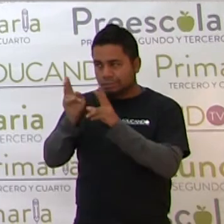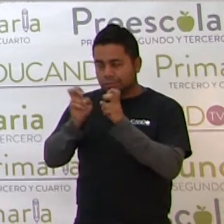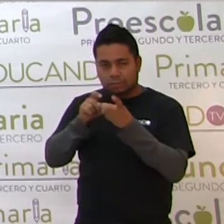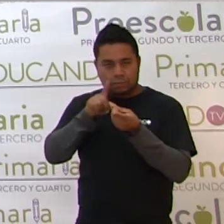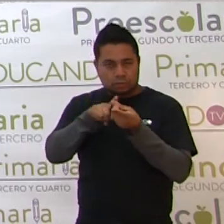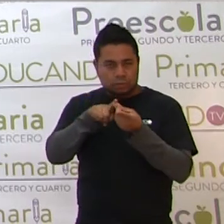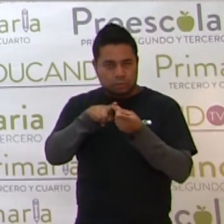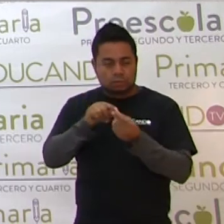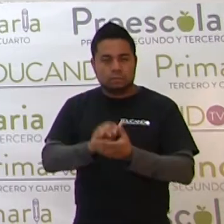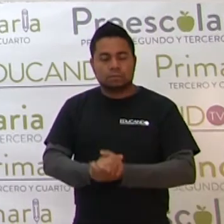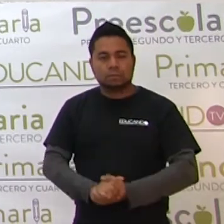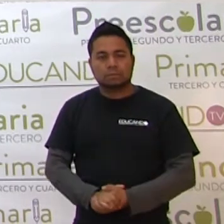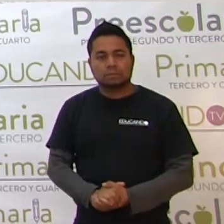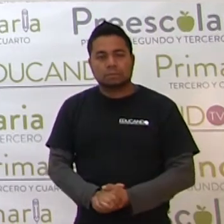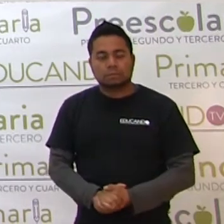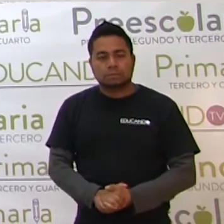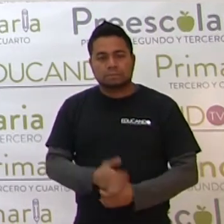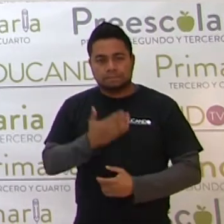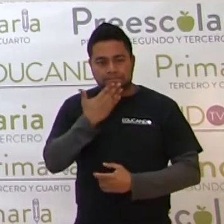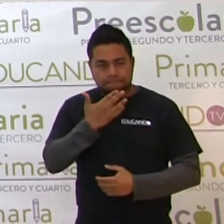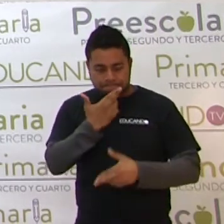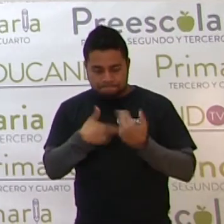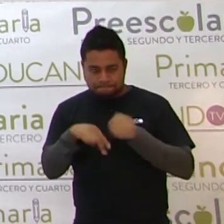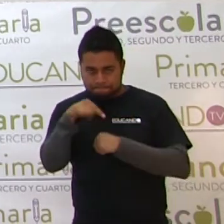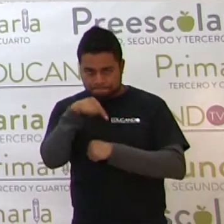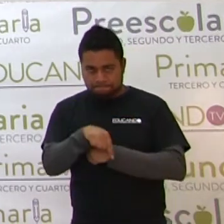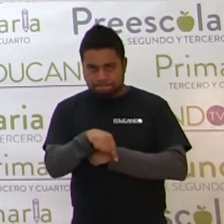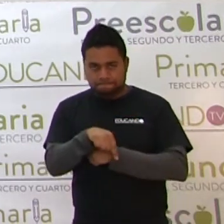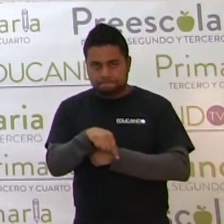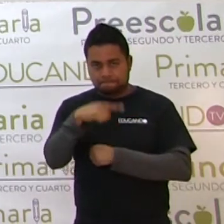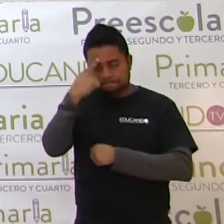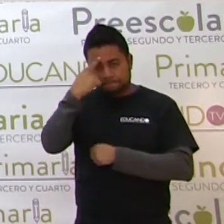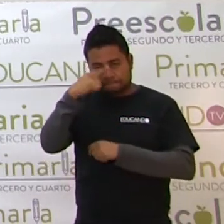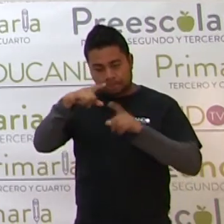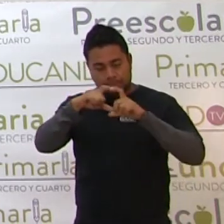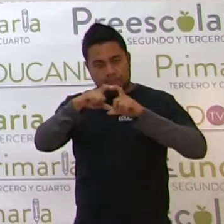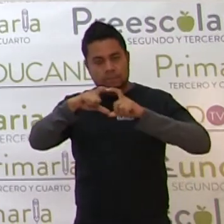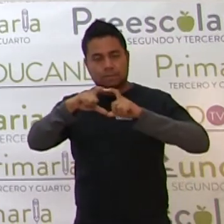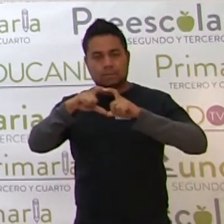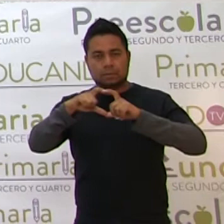sacamos esta información. Bien, regresamos aquí entonces a nuestra ficha,